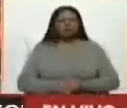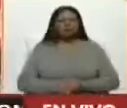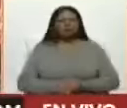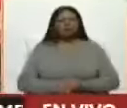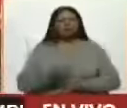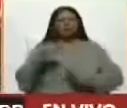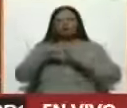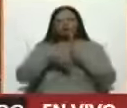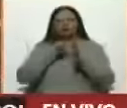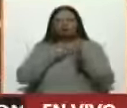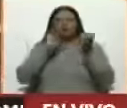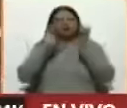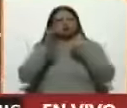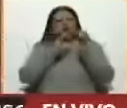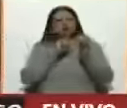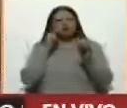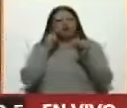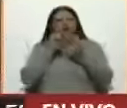Profundamente ético